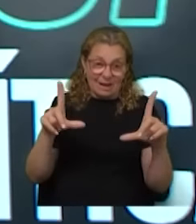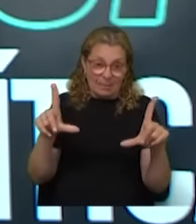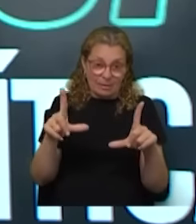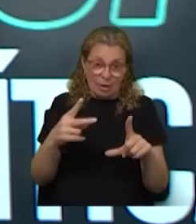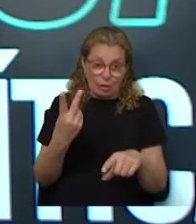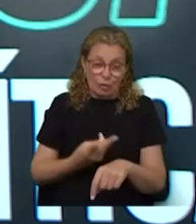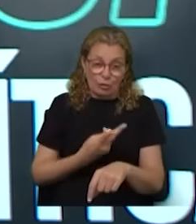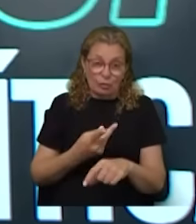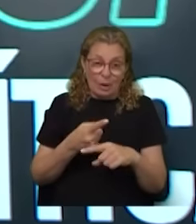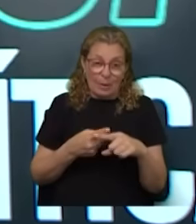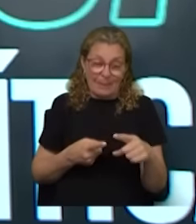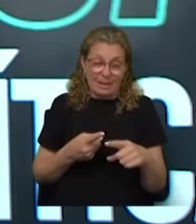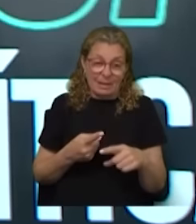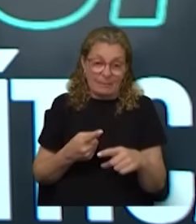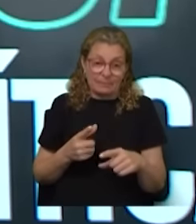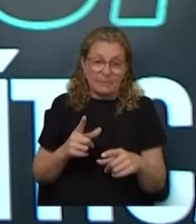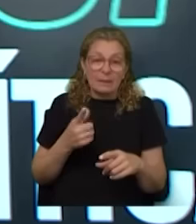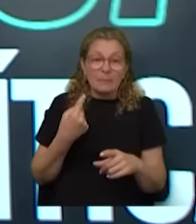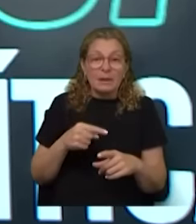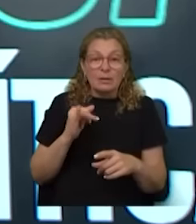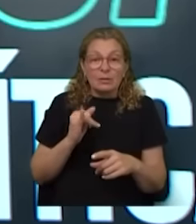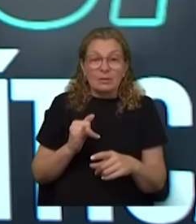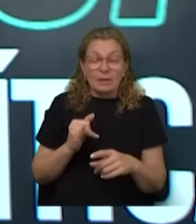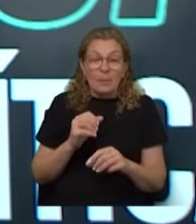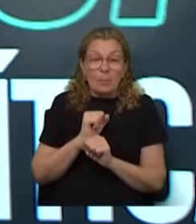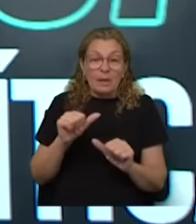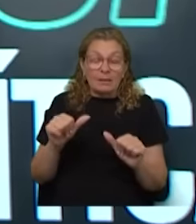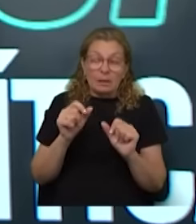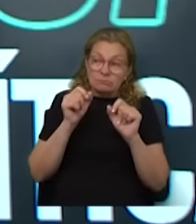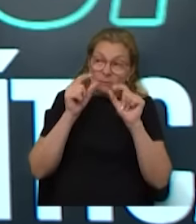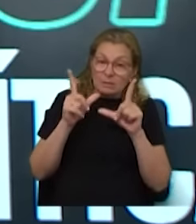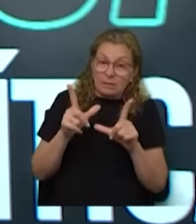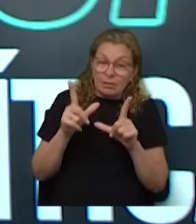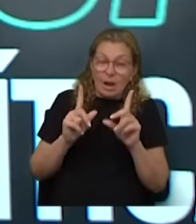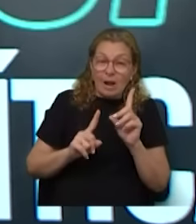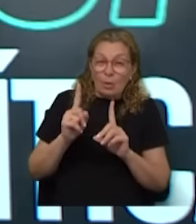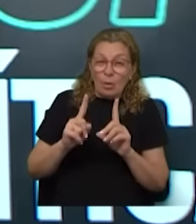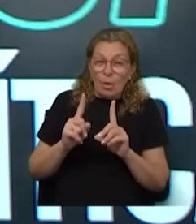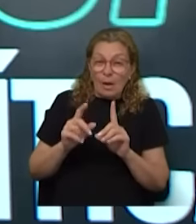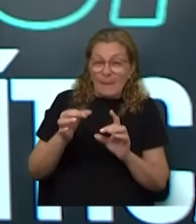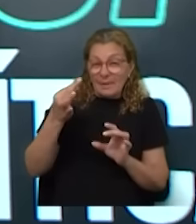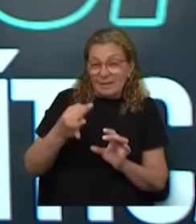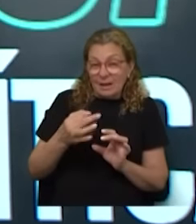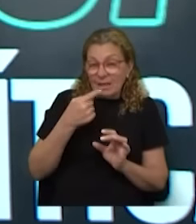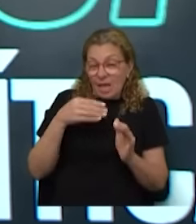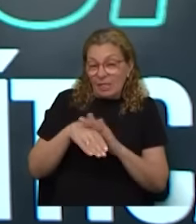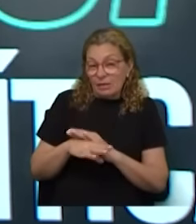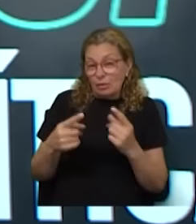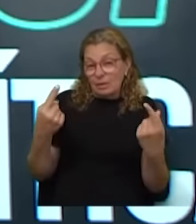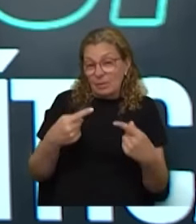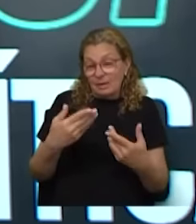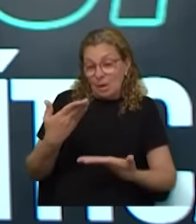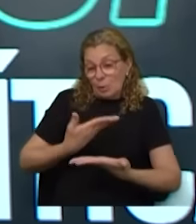2 horas h y media que pueda durar sino que puede generar atención a algún evento específico que se dé dentro del debate algún